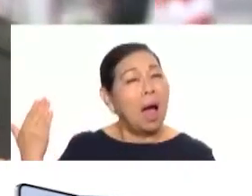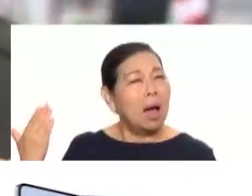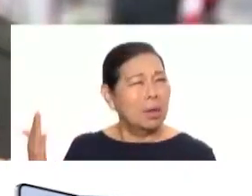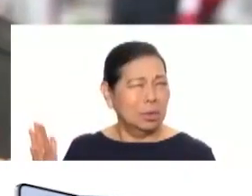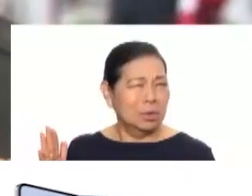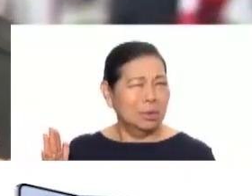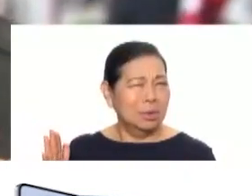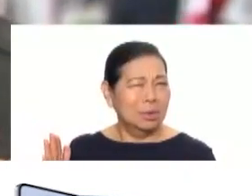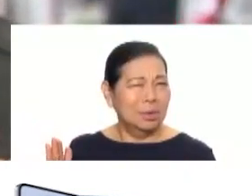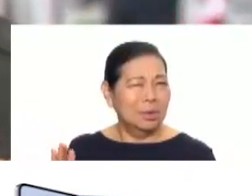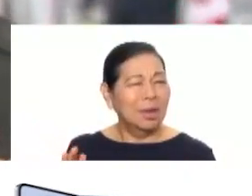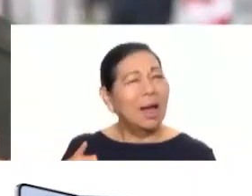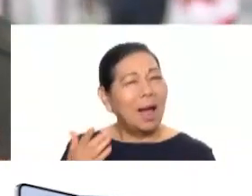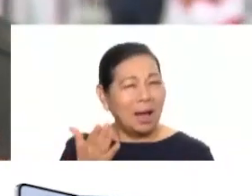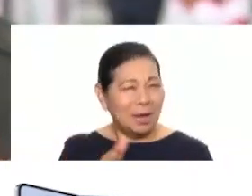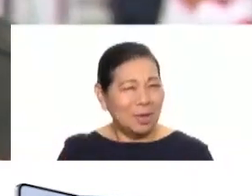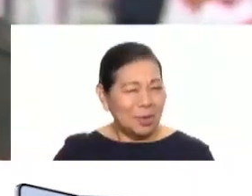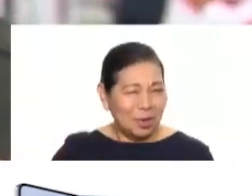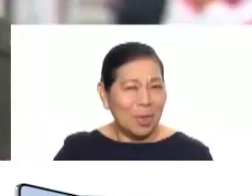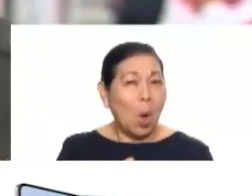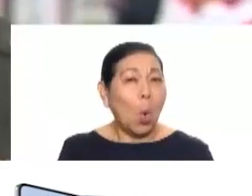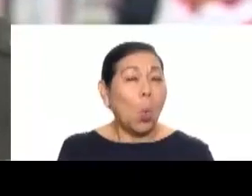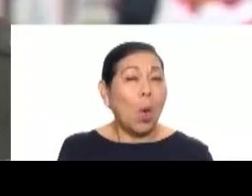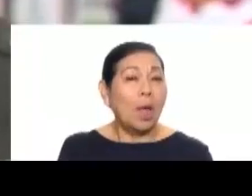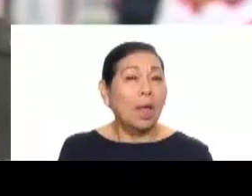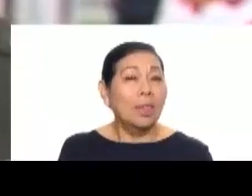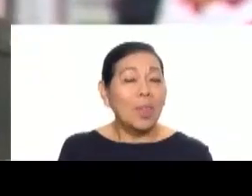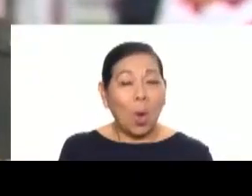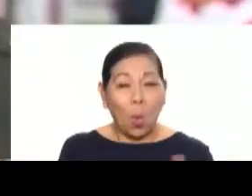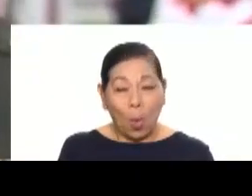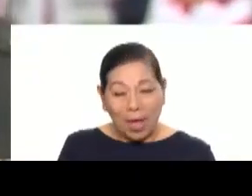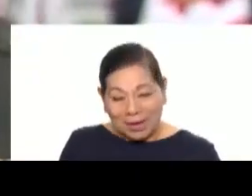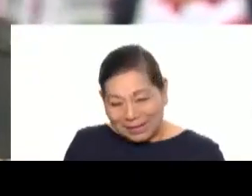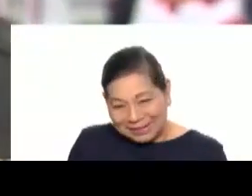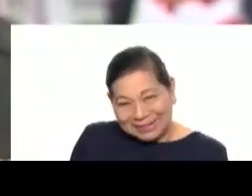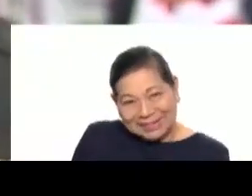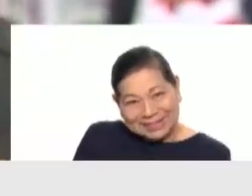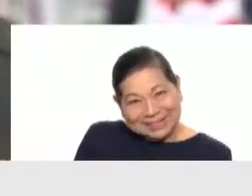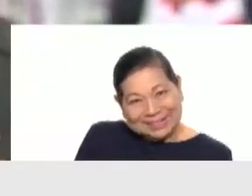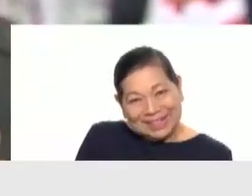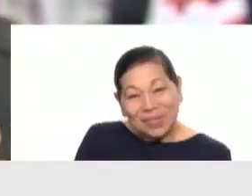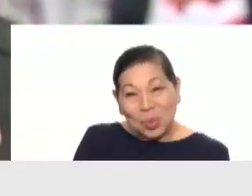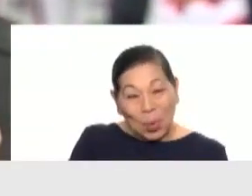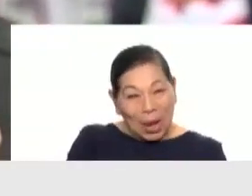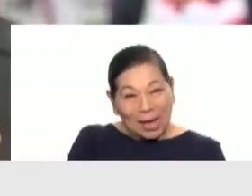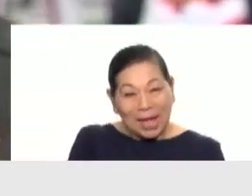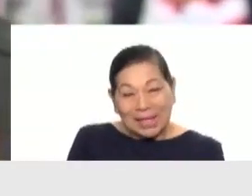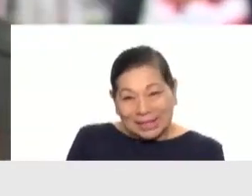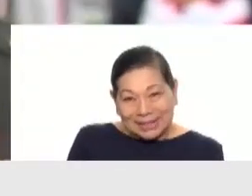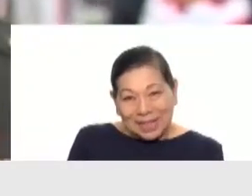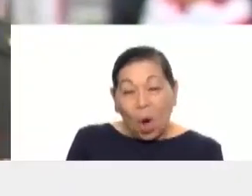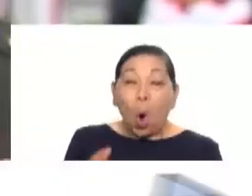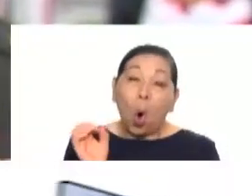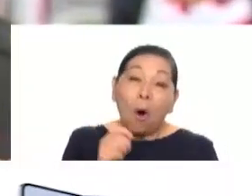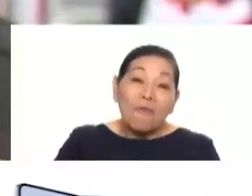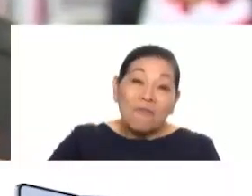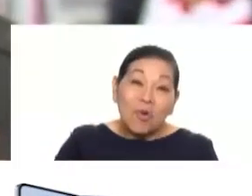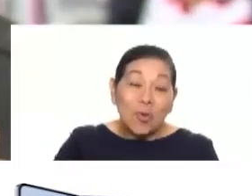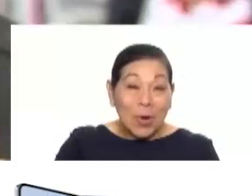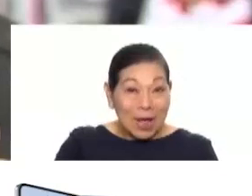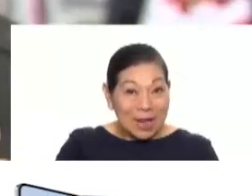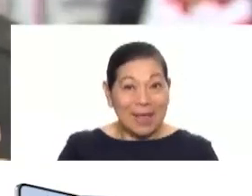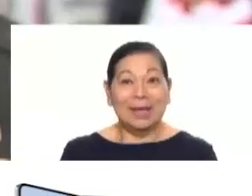creo que todos somos generacionales, cuando jugábamos canicas en nuestro barrio o cuando jugábamos fulbito en la